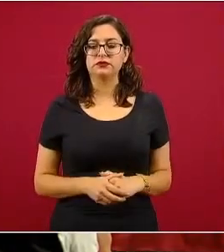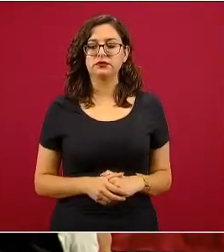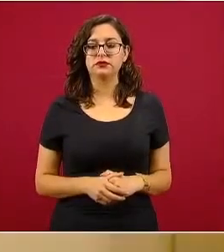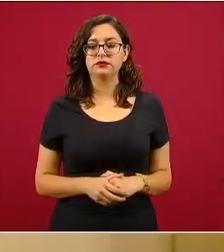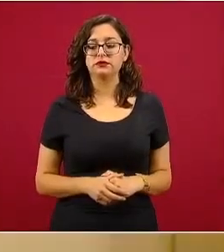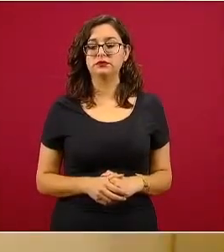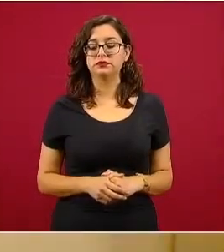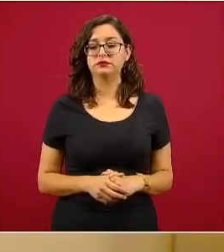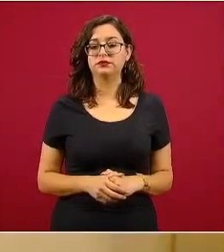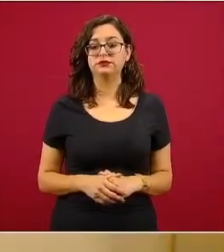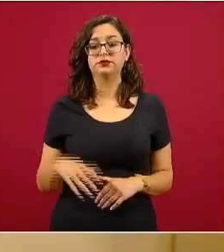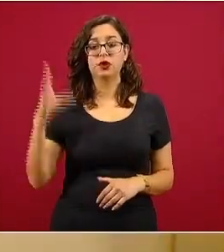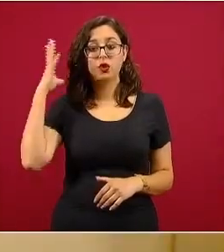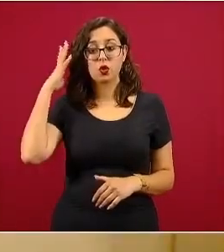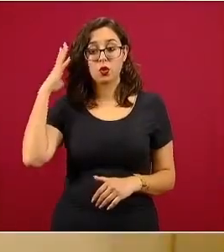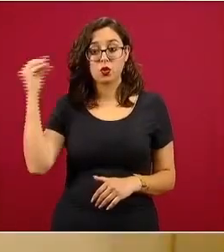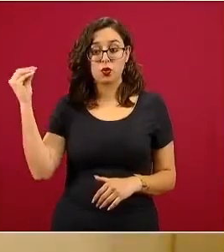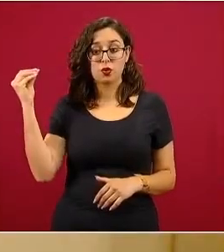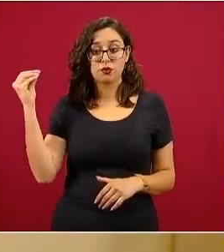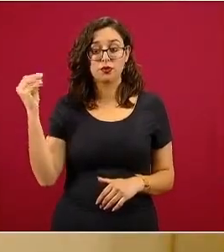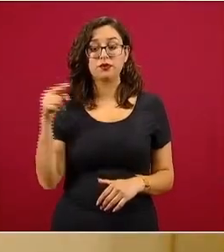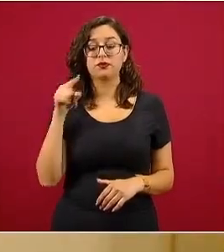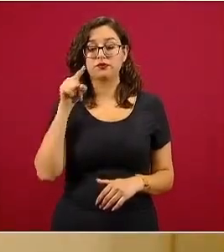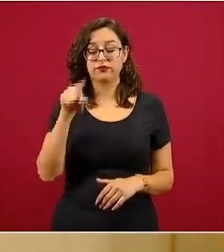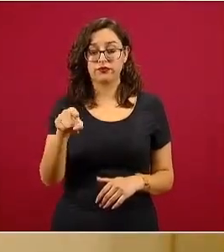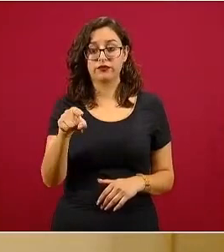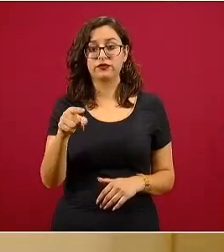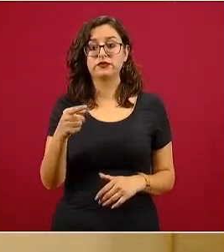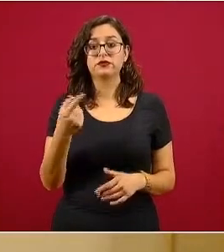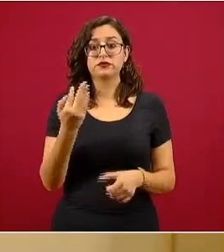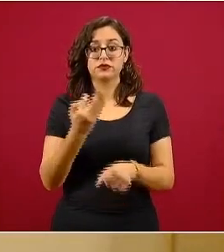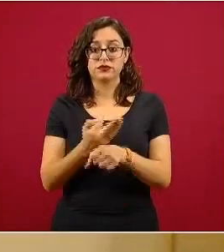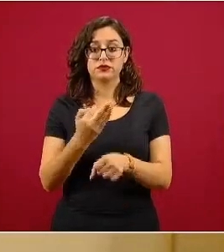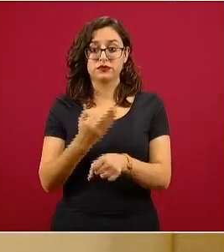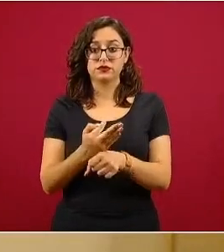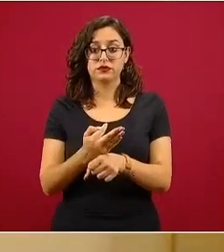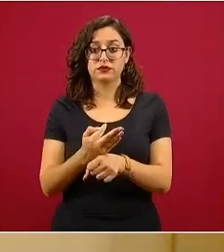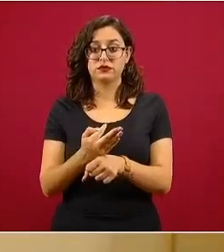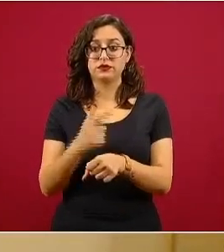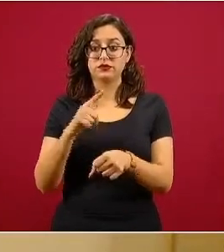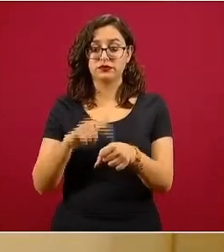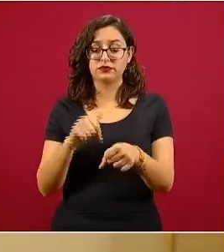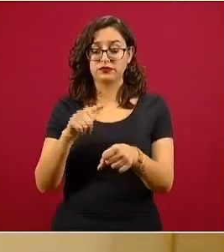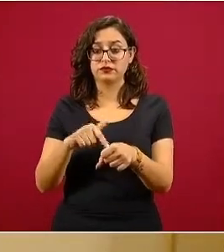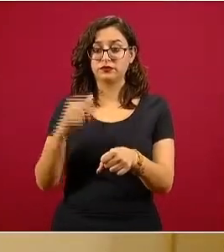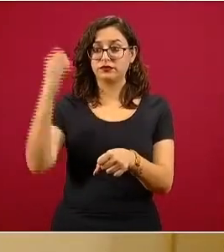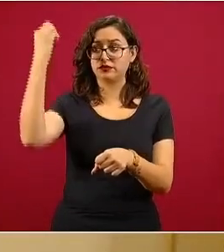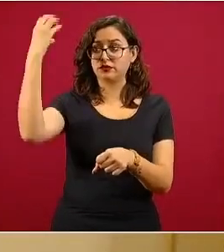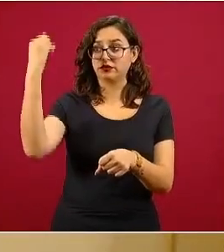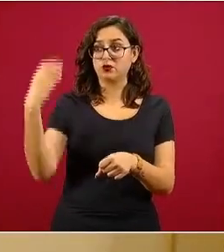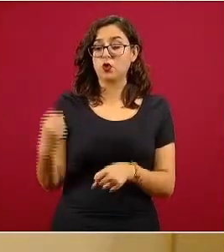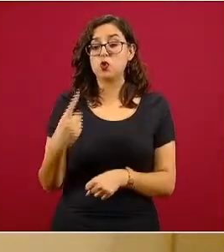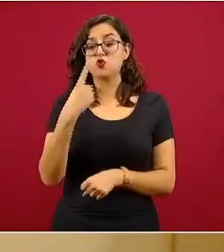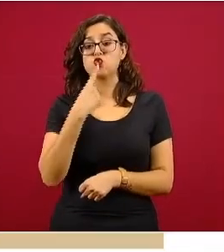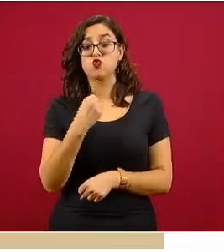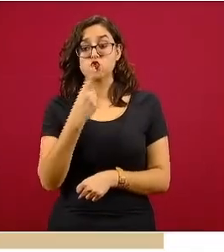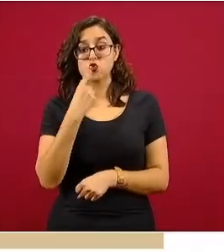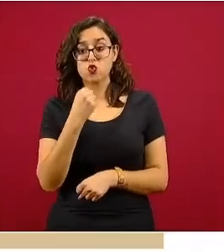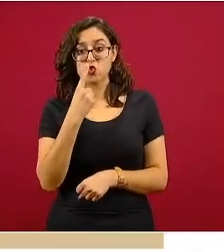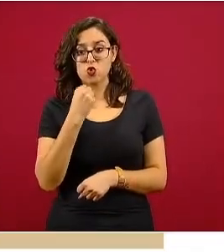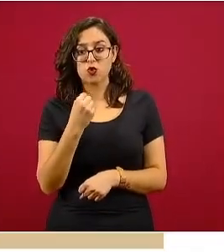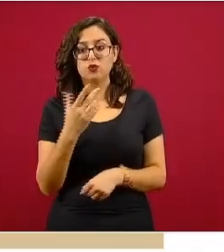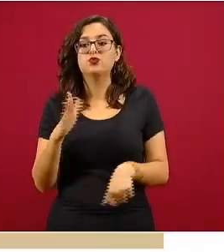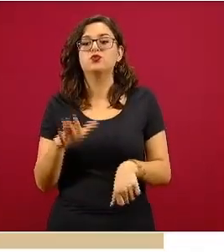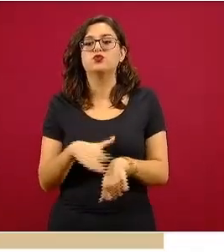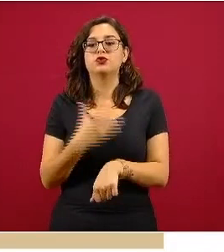Tendremos a Colima. Colima es la entidad federativa que está en semáforo de riesgo COVID rojo, que es el máximo, precisamente